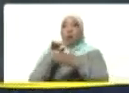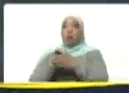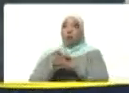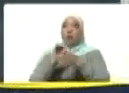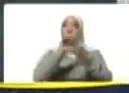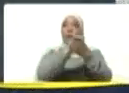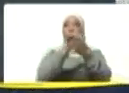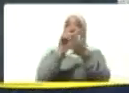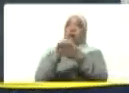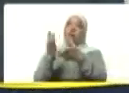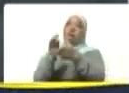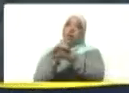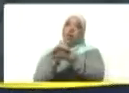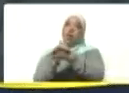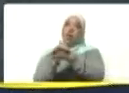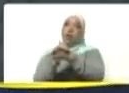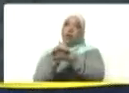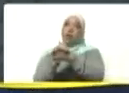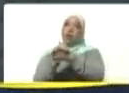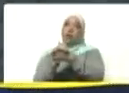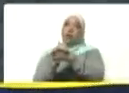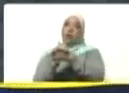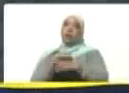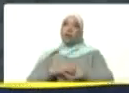compañero Lazo,